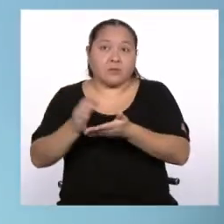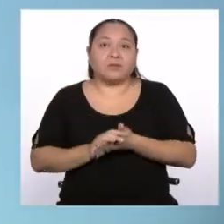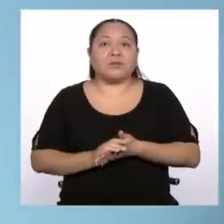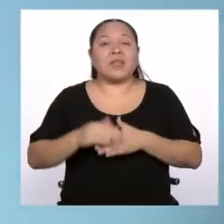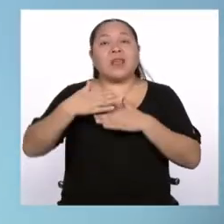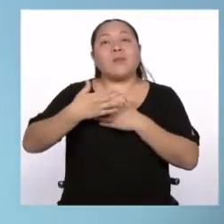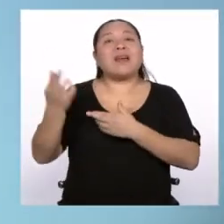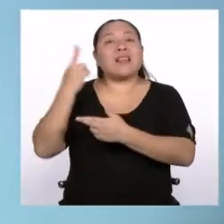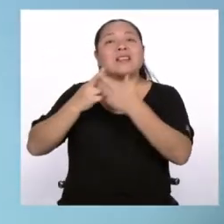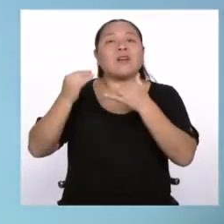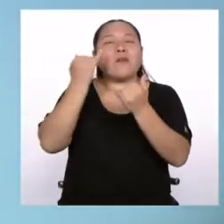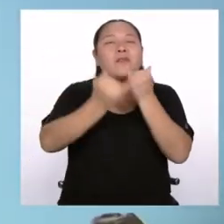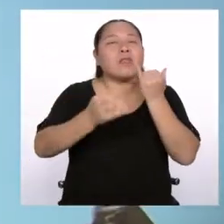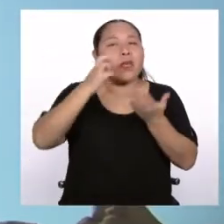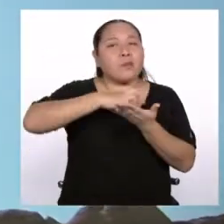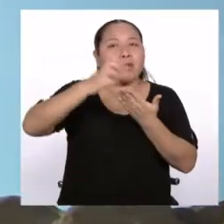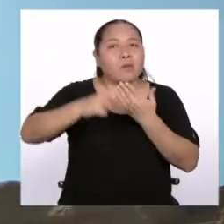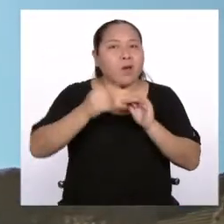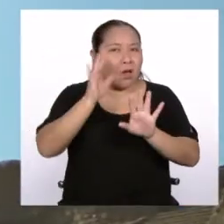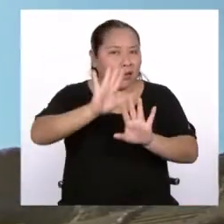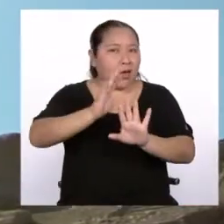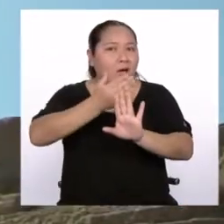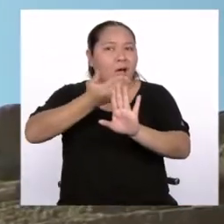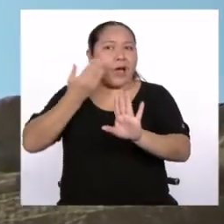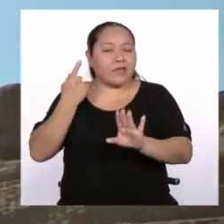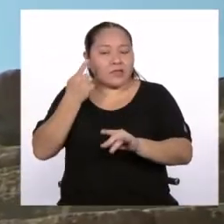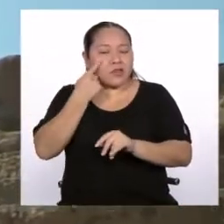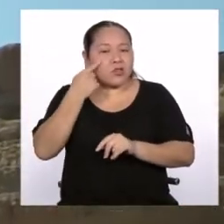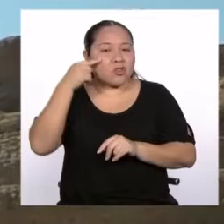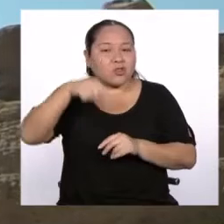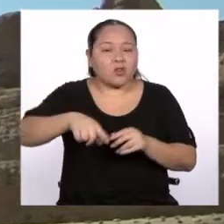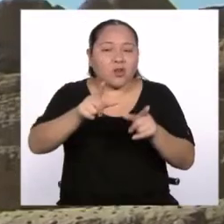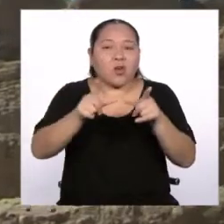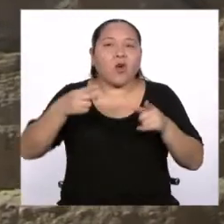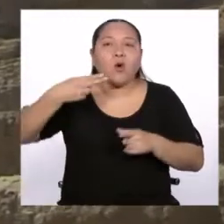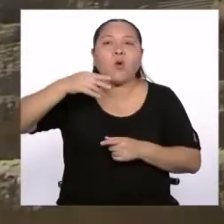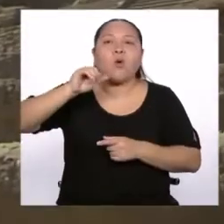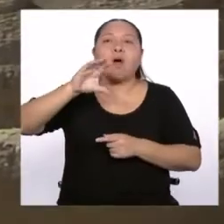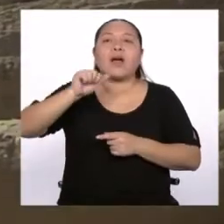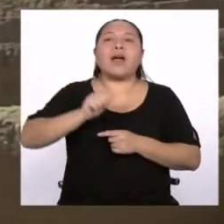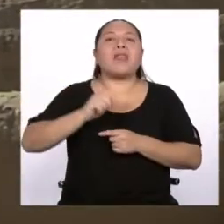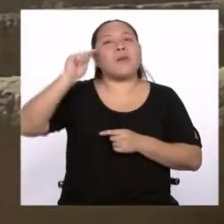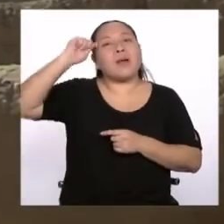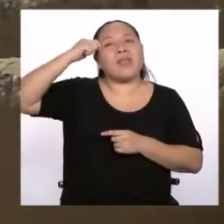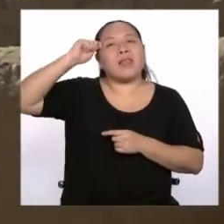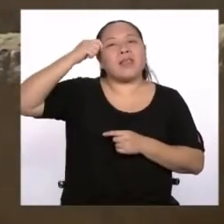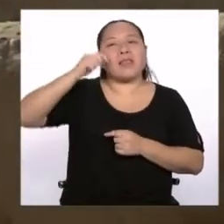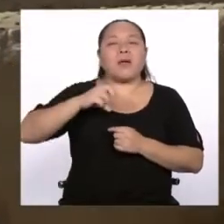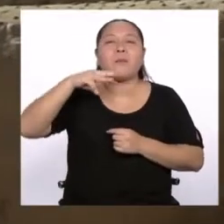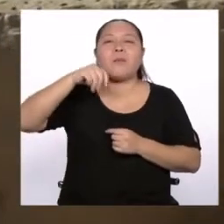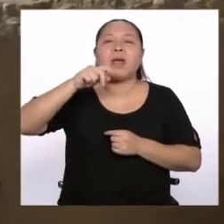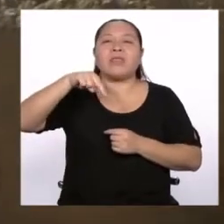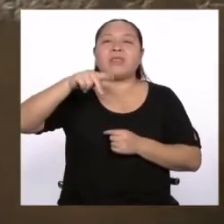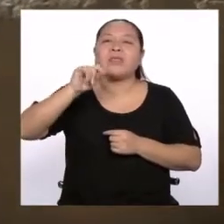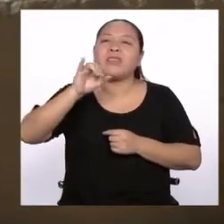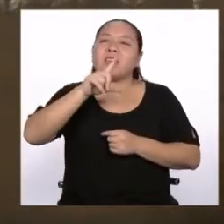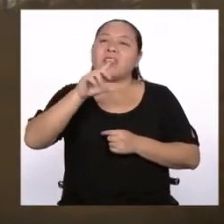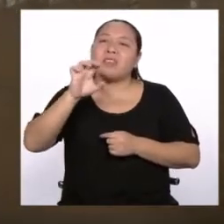Volvemos con el final del programa, pero antes conoceremos la Huaca Huantille de Magdalena.